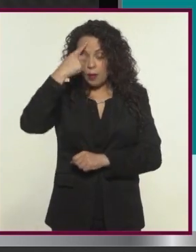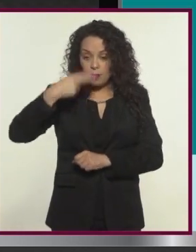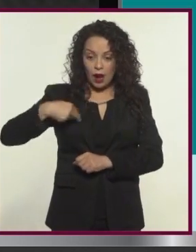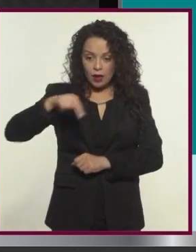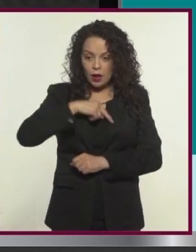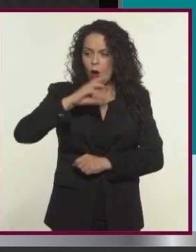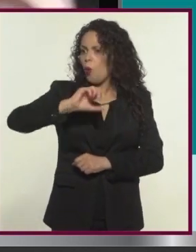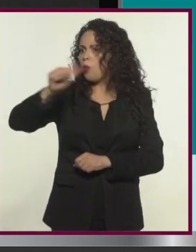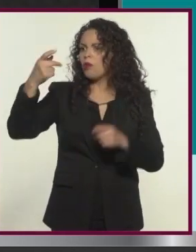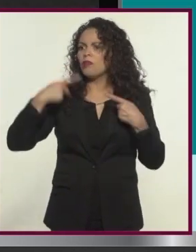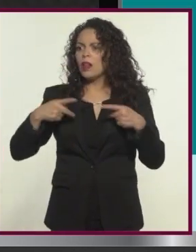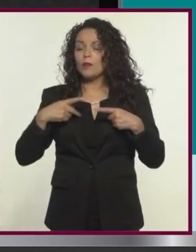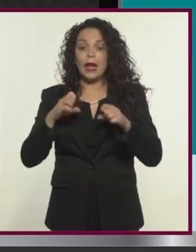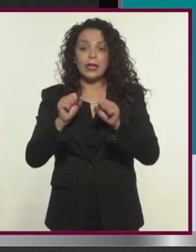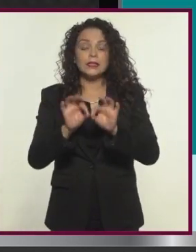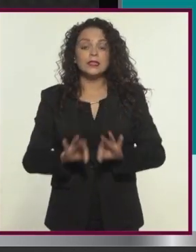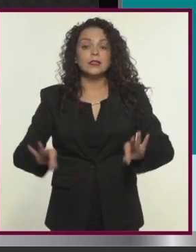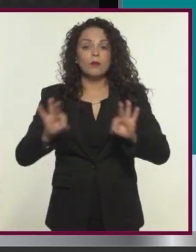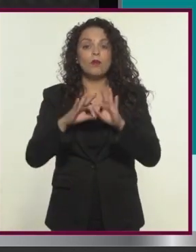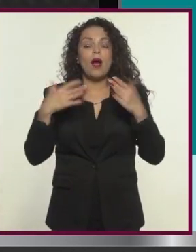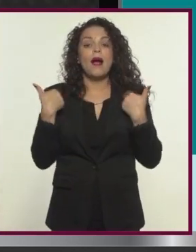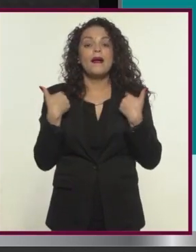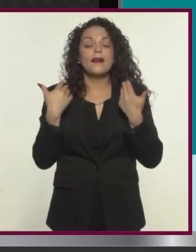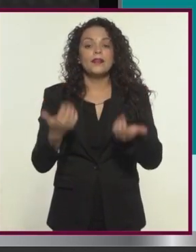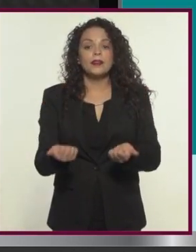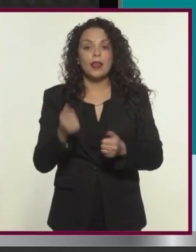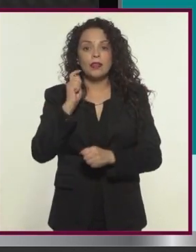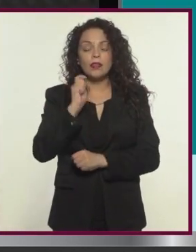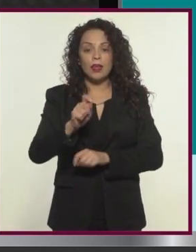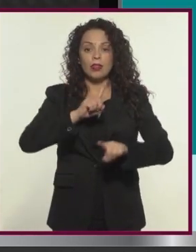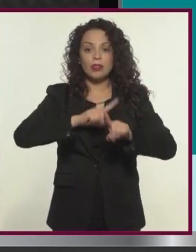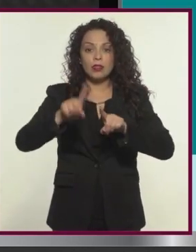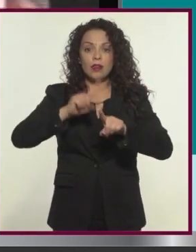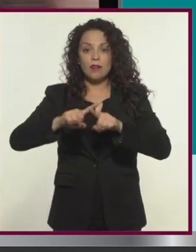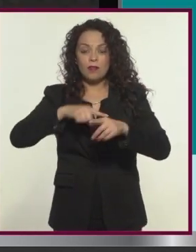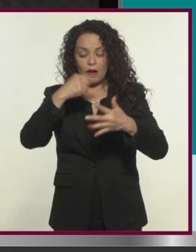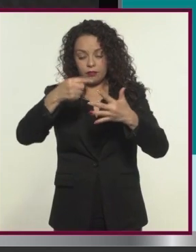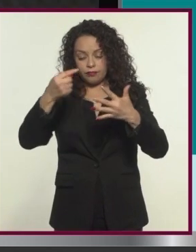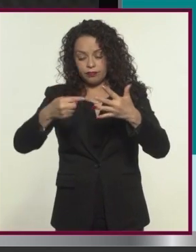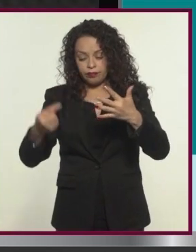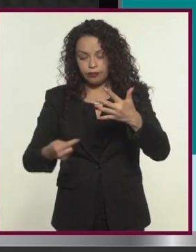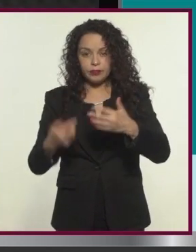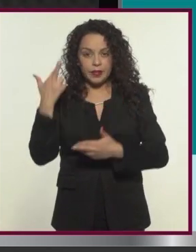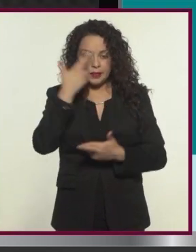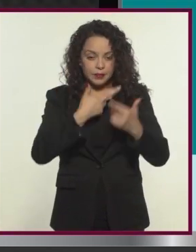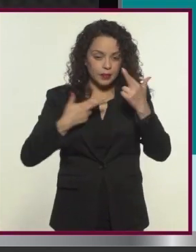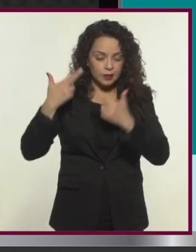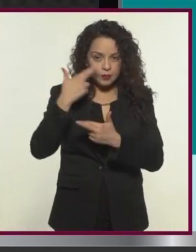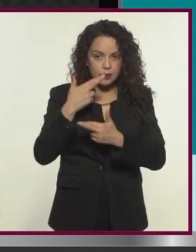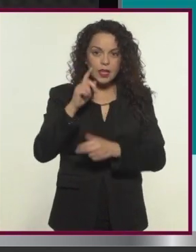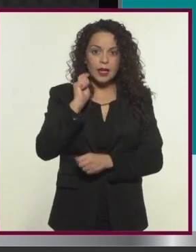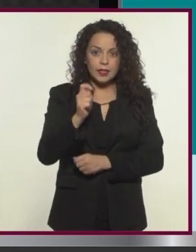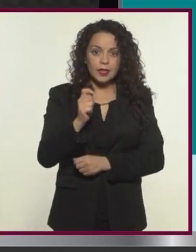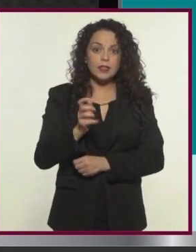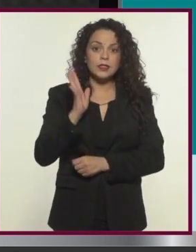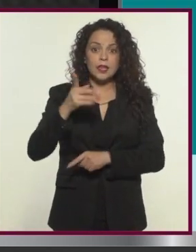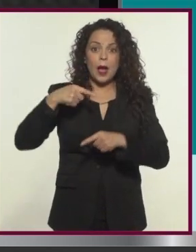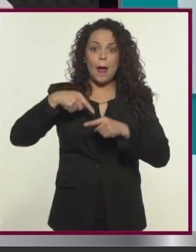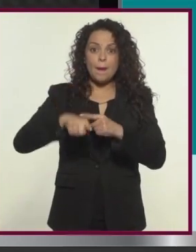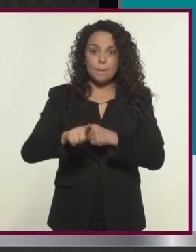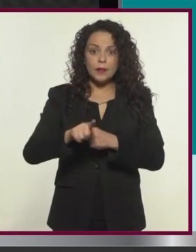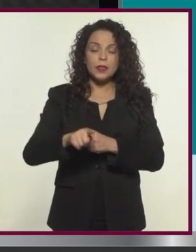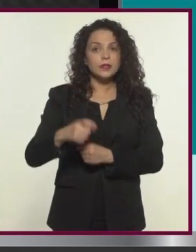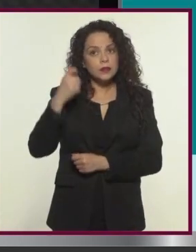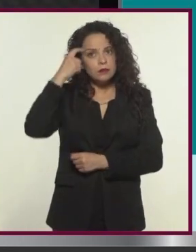para nosotros o para cualquiera es importante entender todos estos aspectos que hay detrás de un análisis, y es que nos estamos convirtiendo